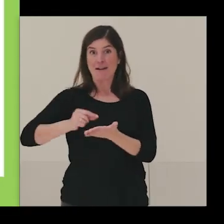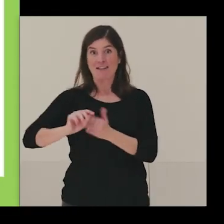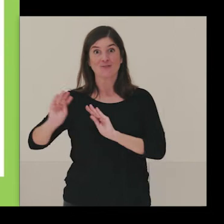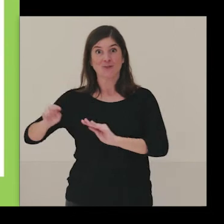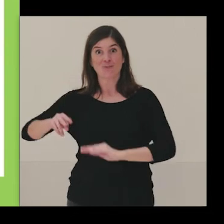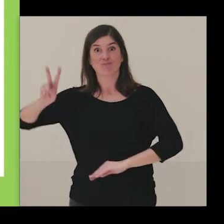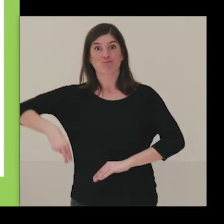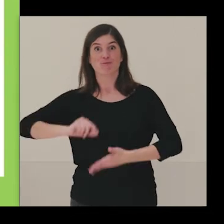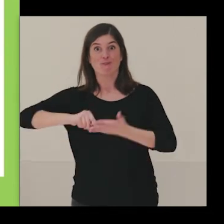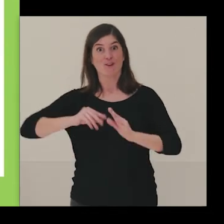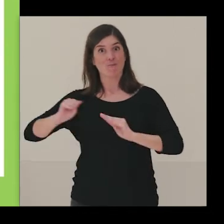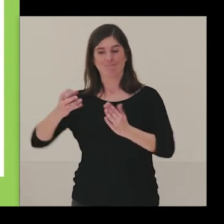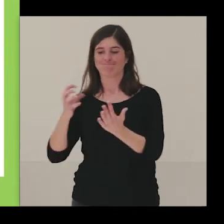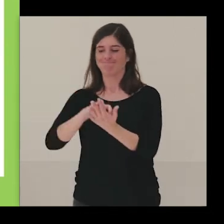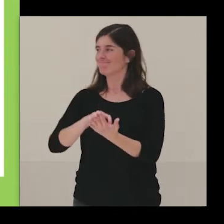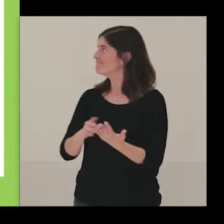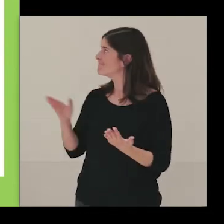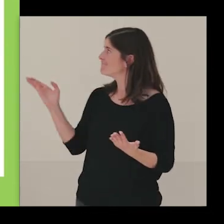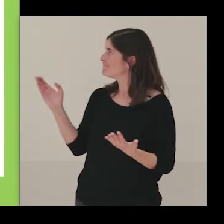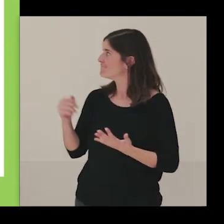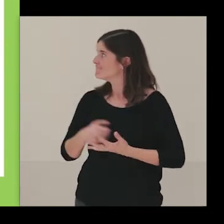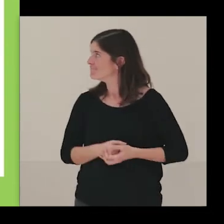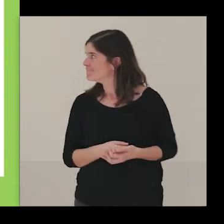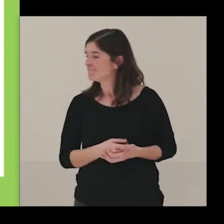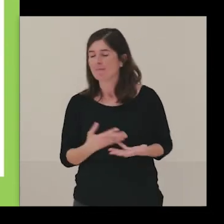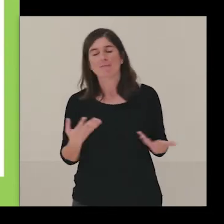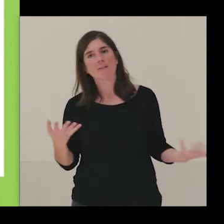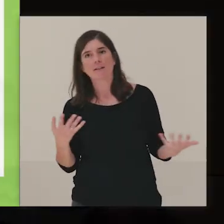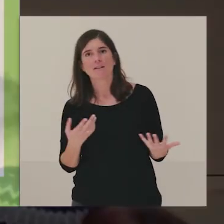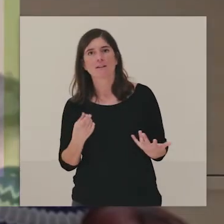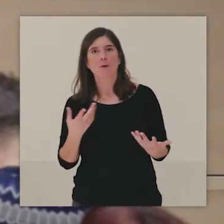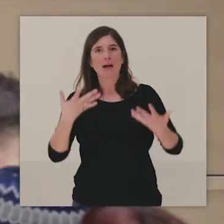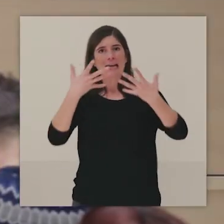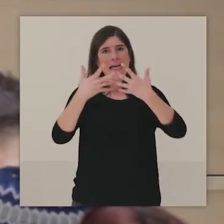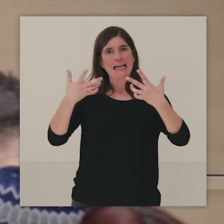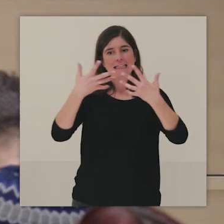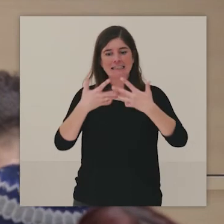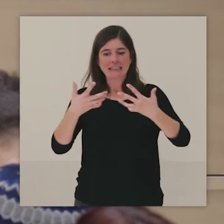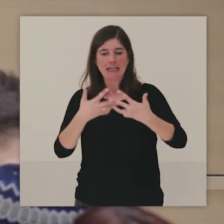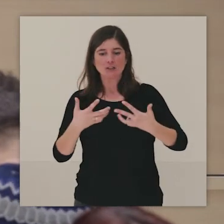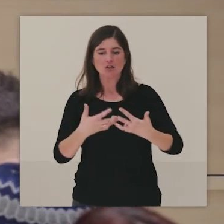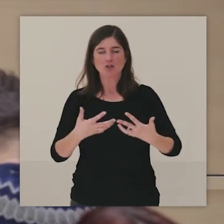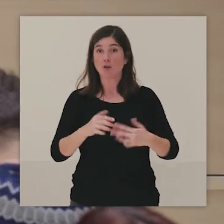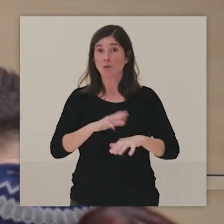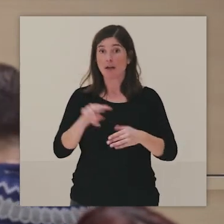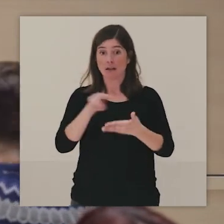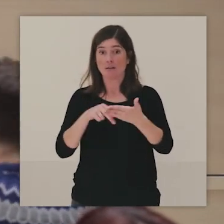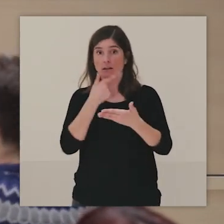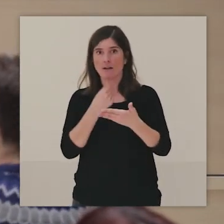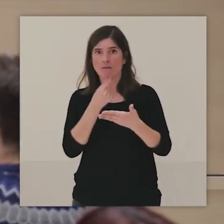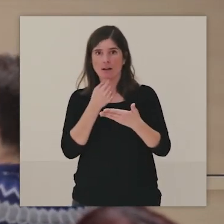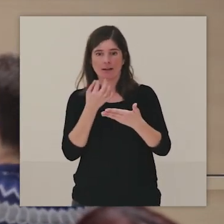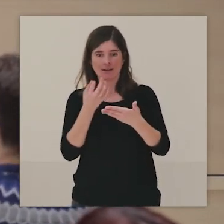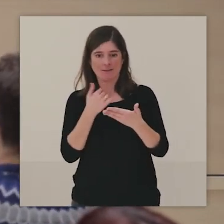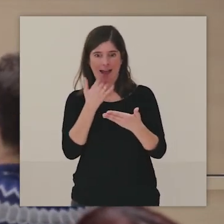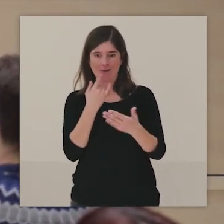por ejemplo. Es que además un texto en lectura fácil no tiene que ser ortopédico, tiene que ser atractivo a los ojos. Porque se trata de